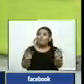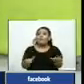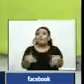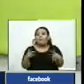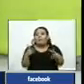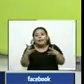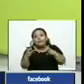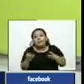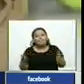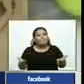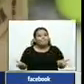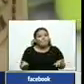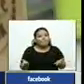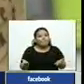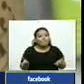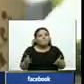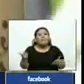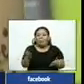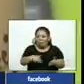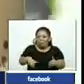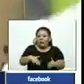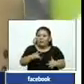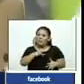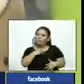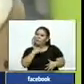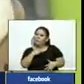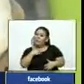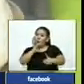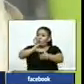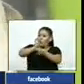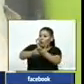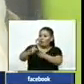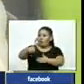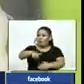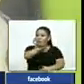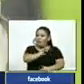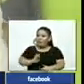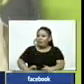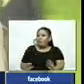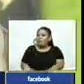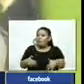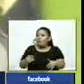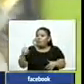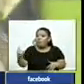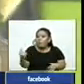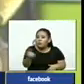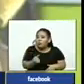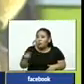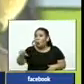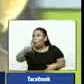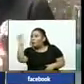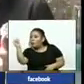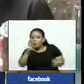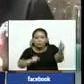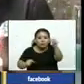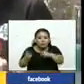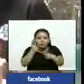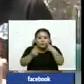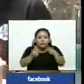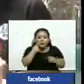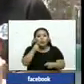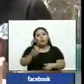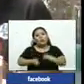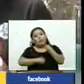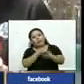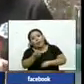que fuera, que se hiciera sentir la mitología cuscatleca para todos aquellos turistas que nos visitaran. Nosotros te